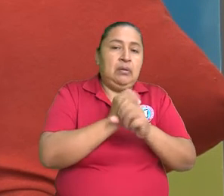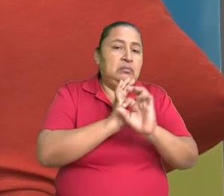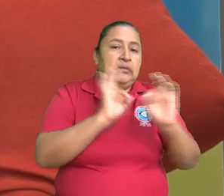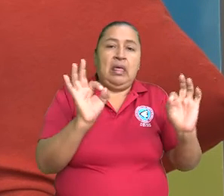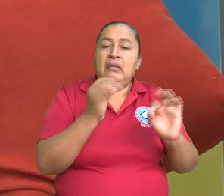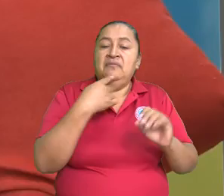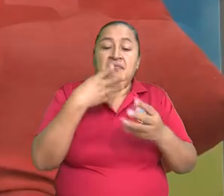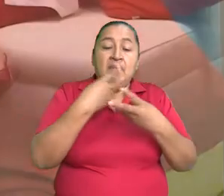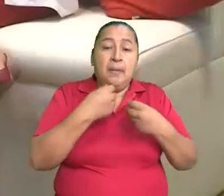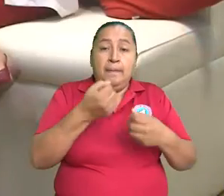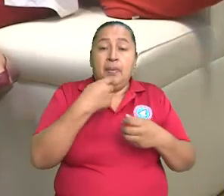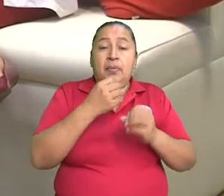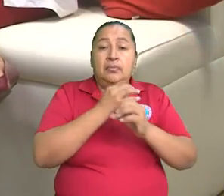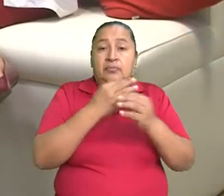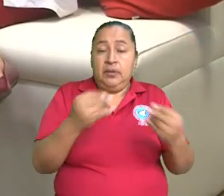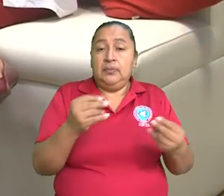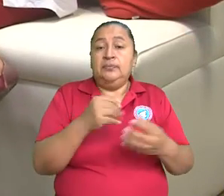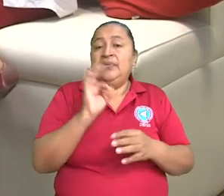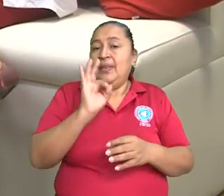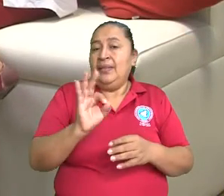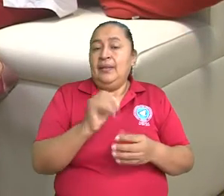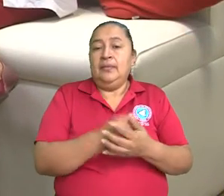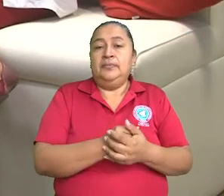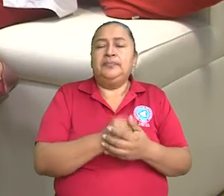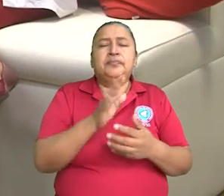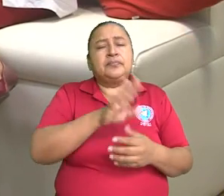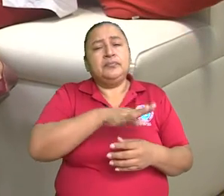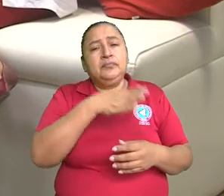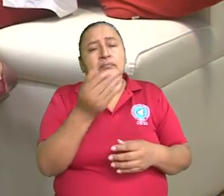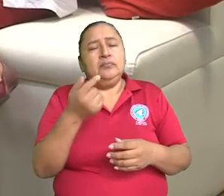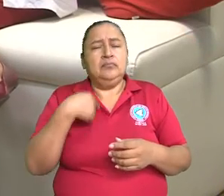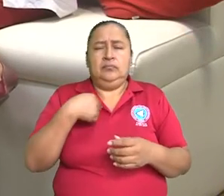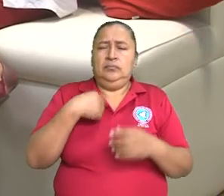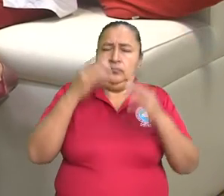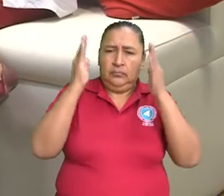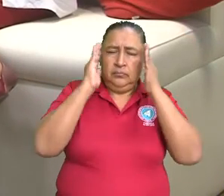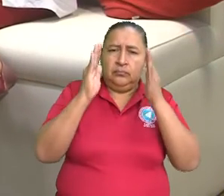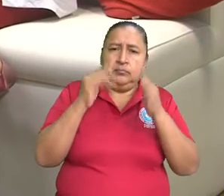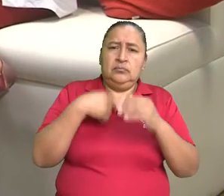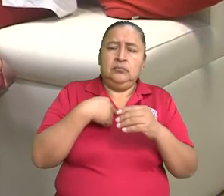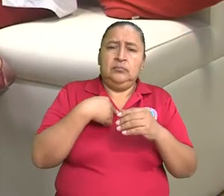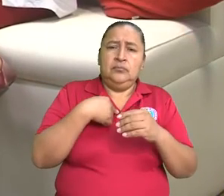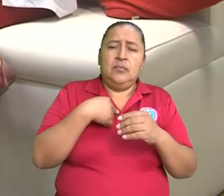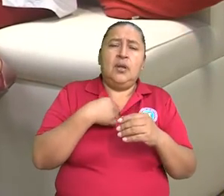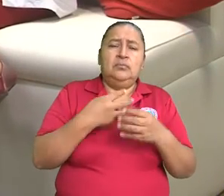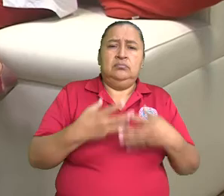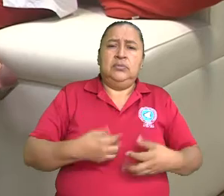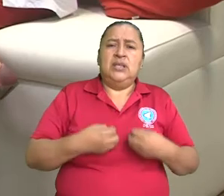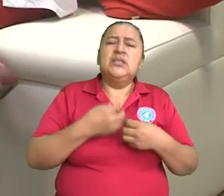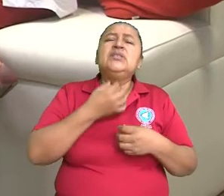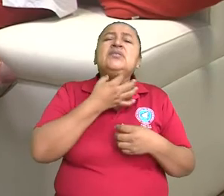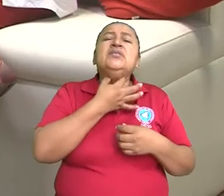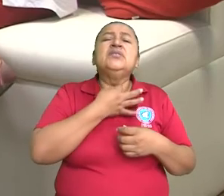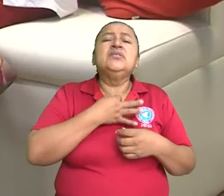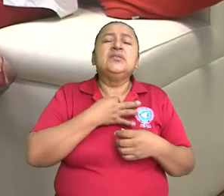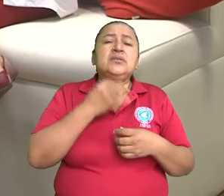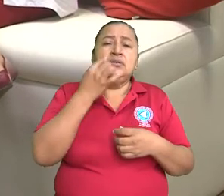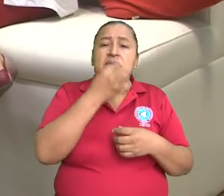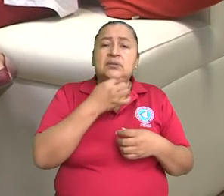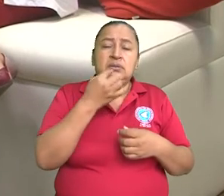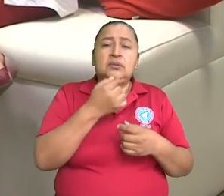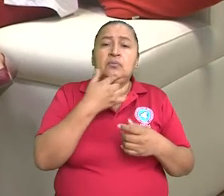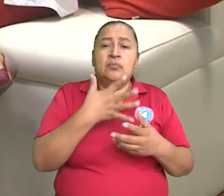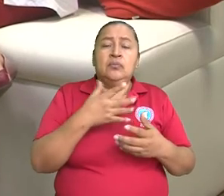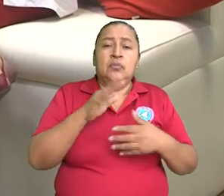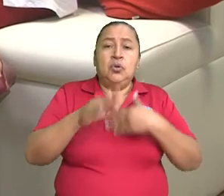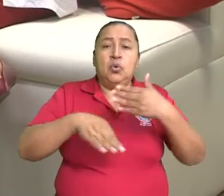tratamiento. Ya. Ahora, me llama la atención también el cáncer de boca, garganta. Ajá. Que es lo que decíamos, esto también es